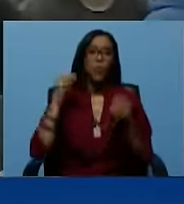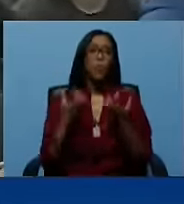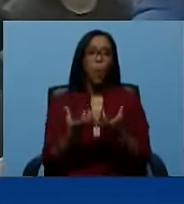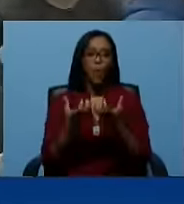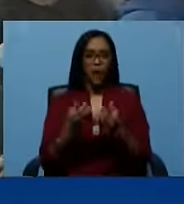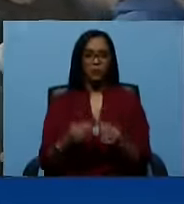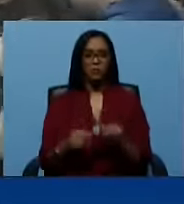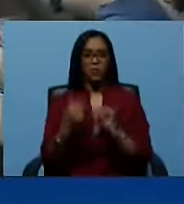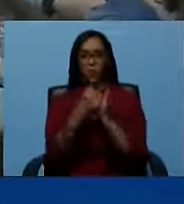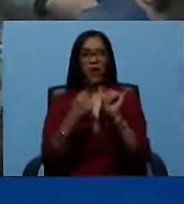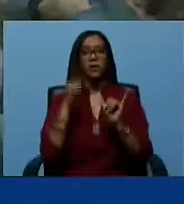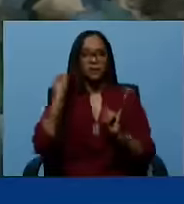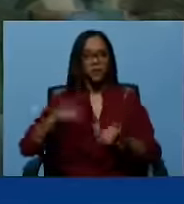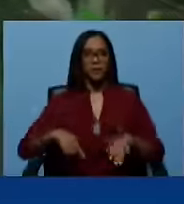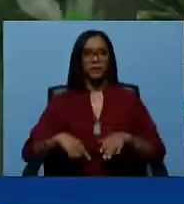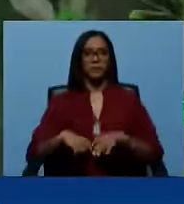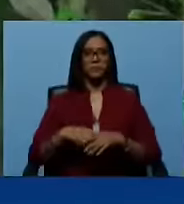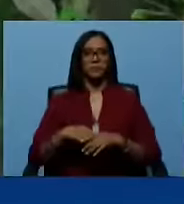también.